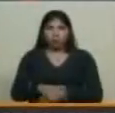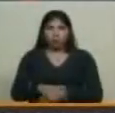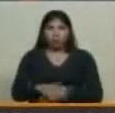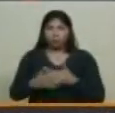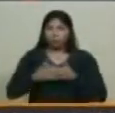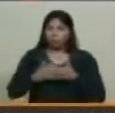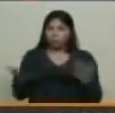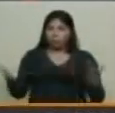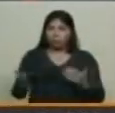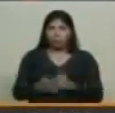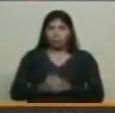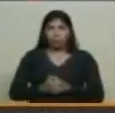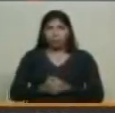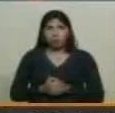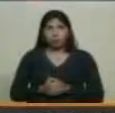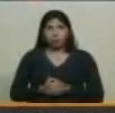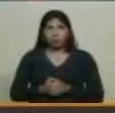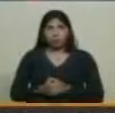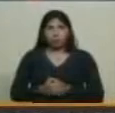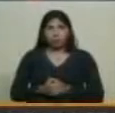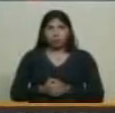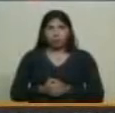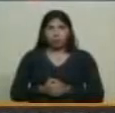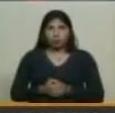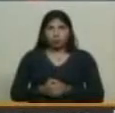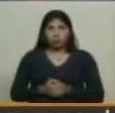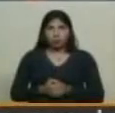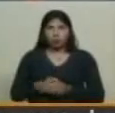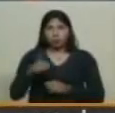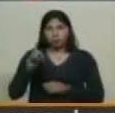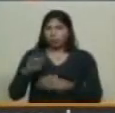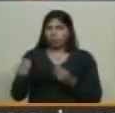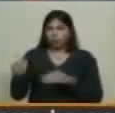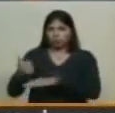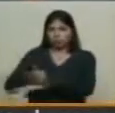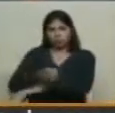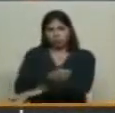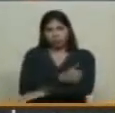primera, segunda y tercera clase a personalidades destacadas de esta ciudad. Adelante, estudio.